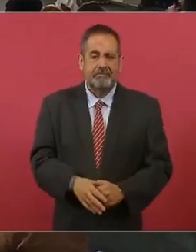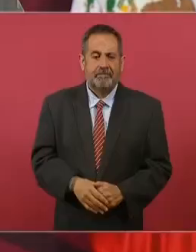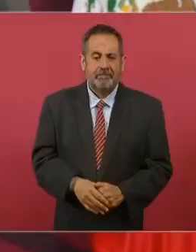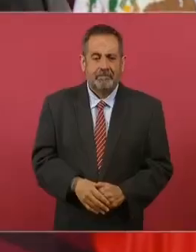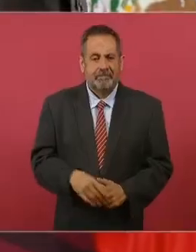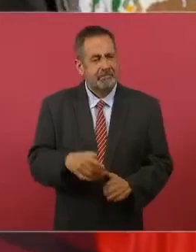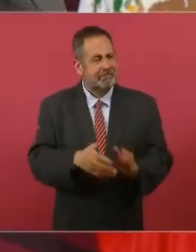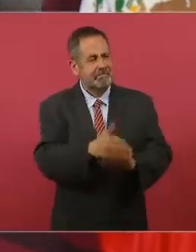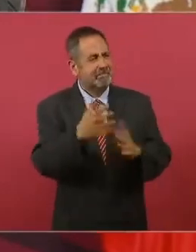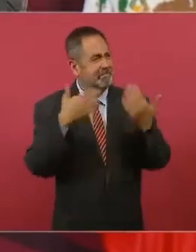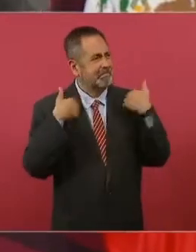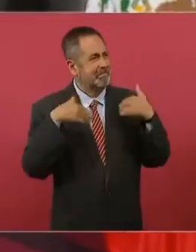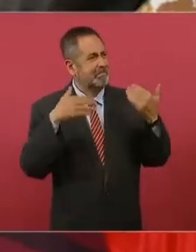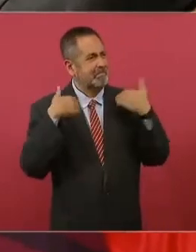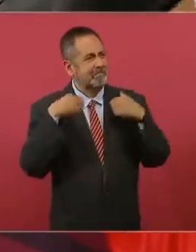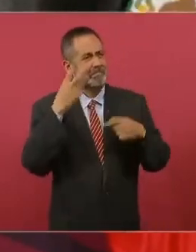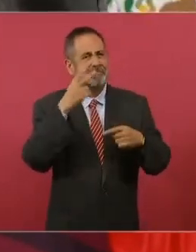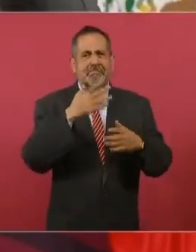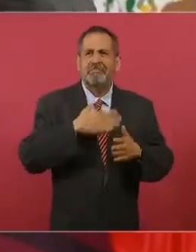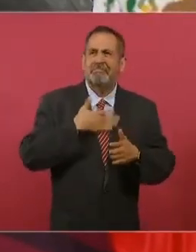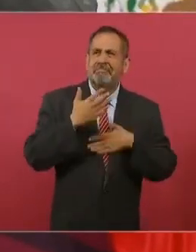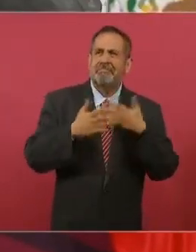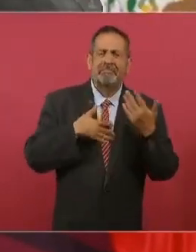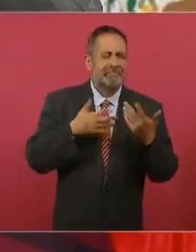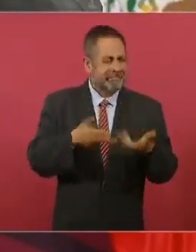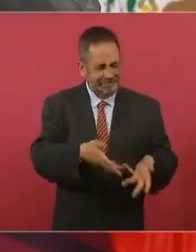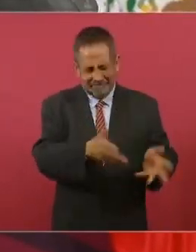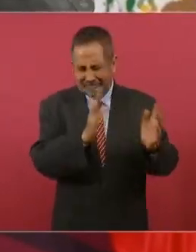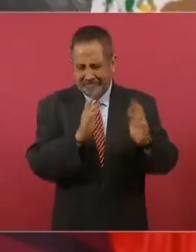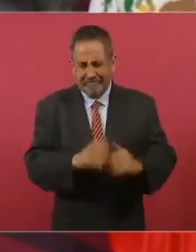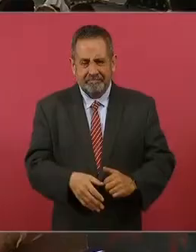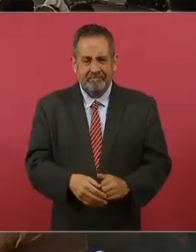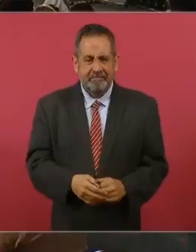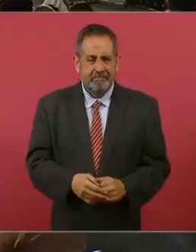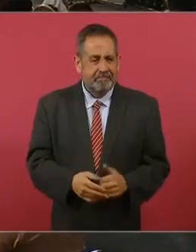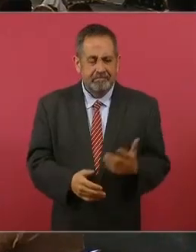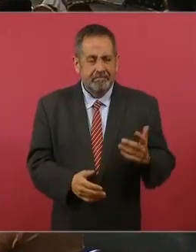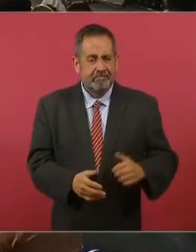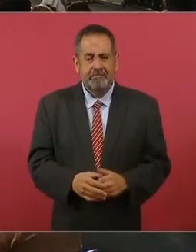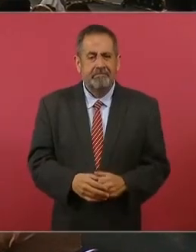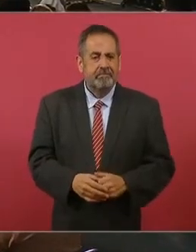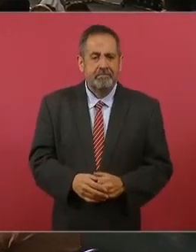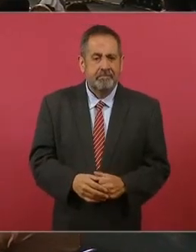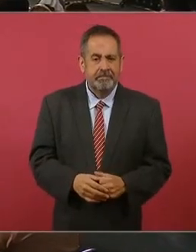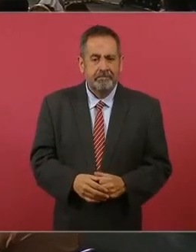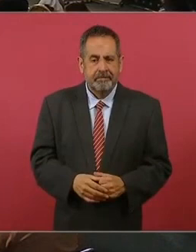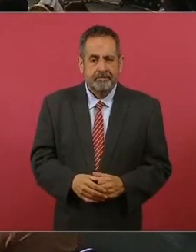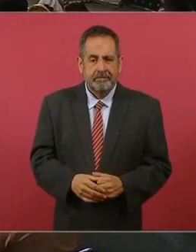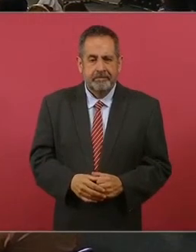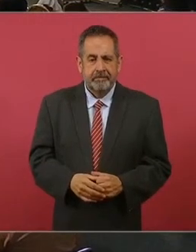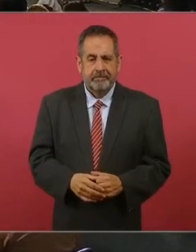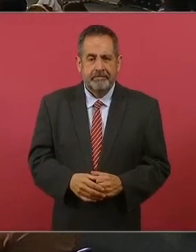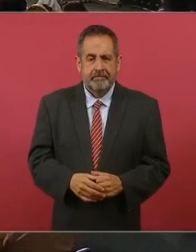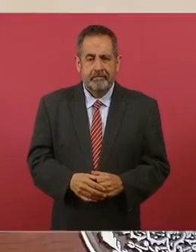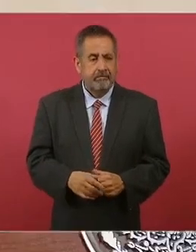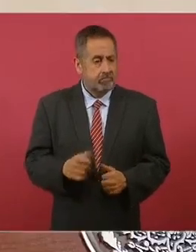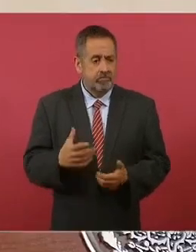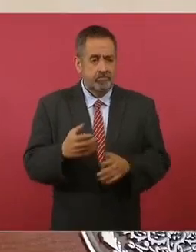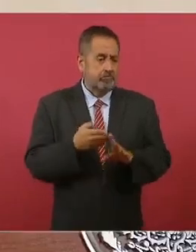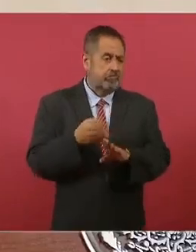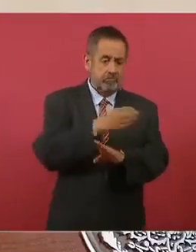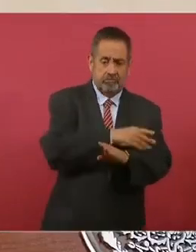a pasear, a divertirse, ¿no? Porque les fue muy